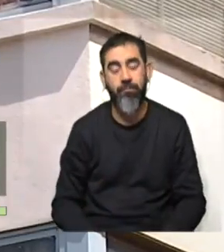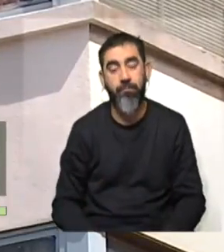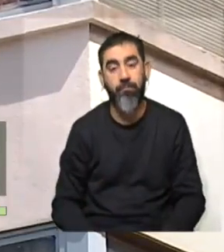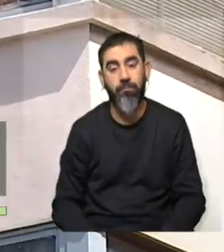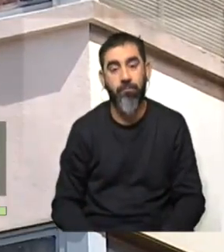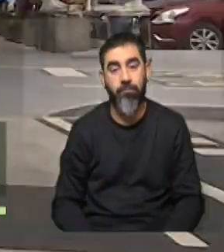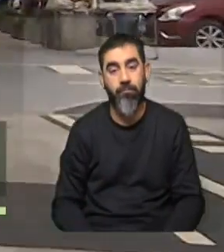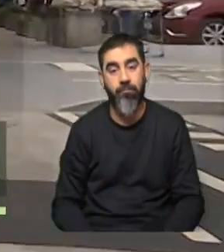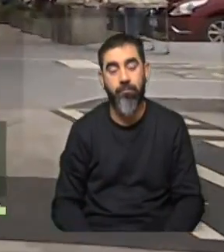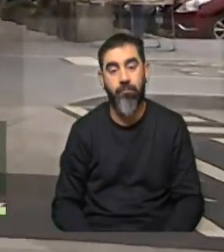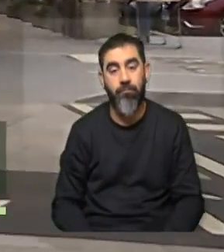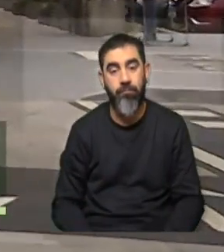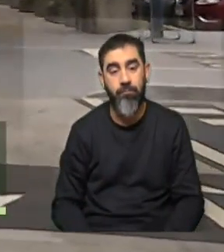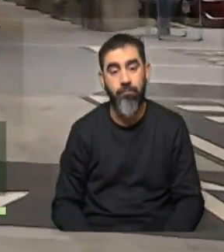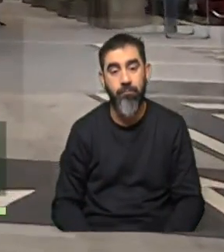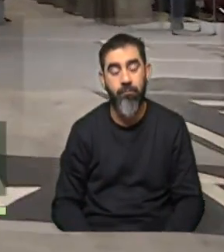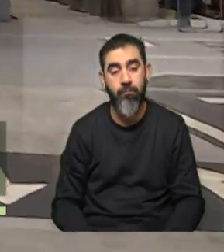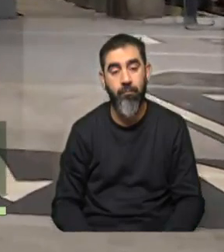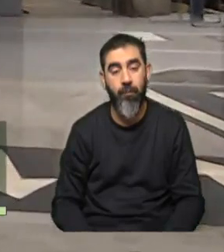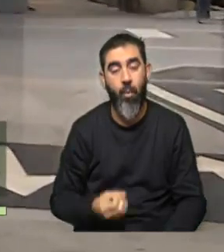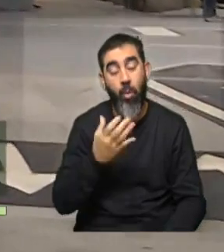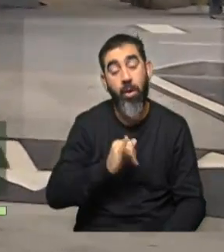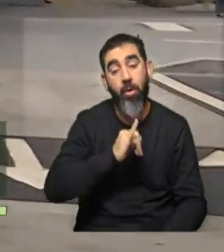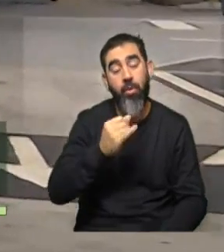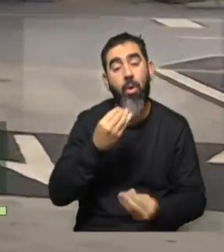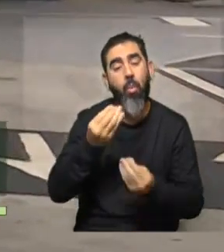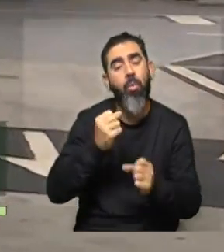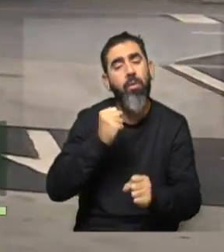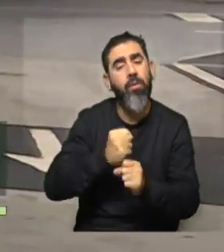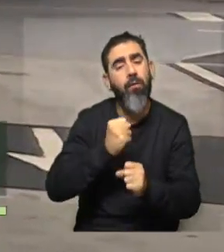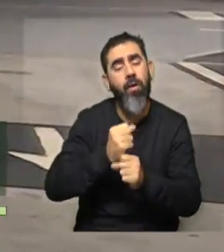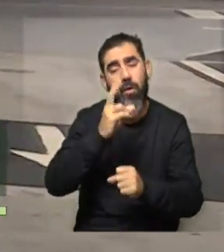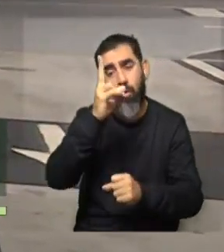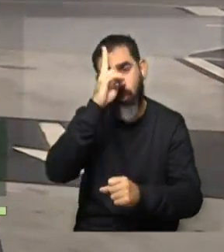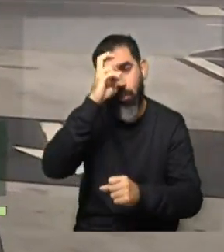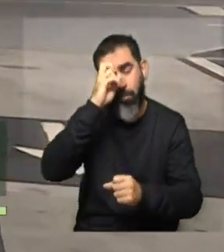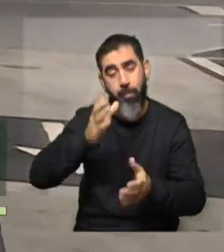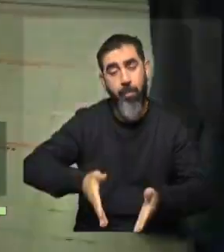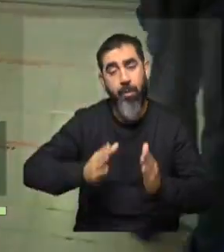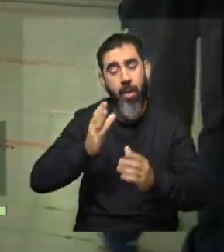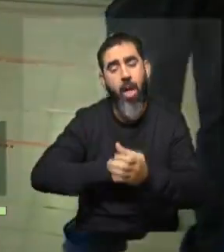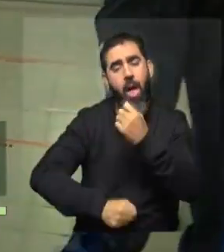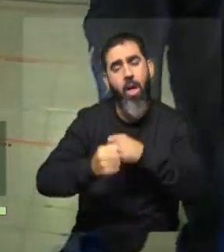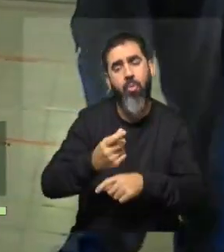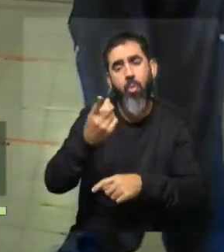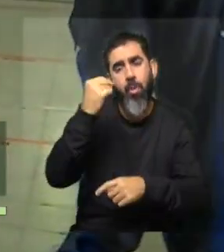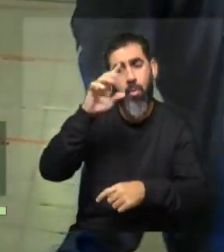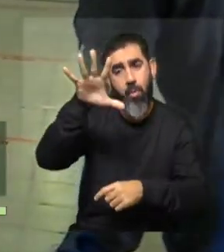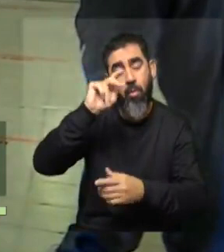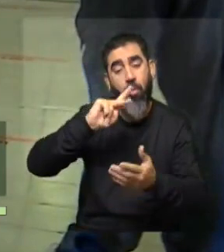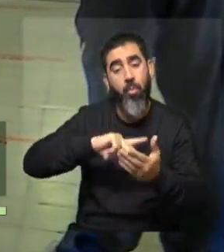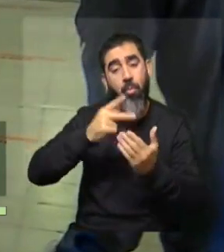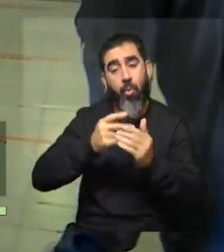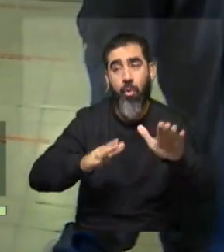una una buena noticia doctor Cómo cómo se está trabajando en el hospital de clínicas el año pasado recuerdo bueno estaba el proyecto de